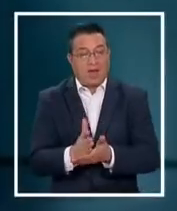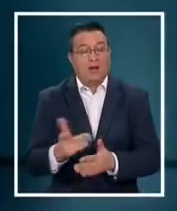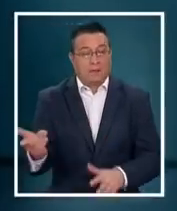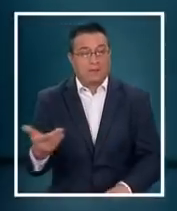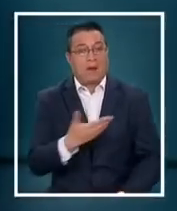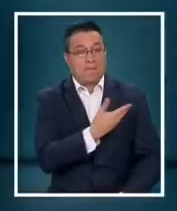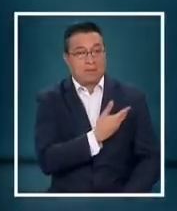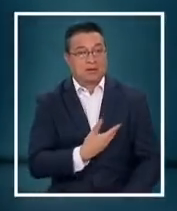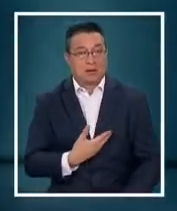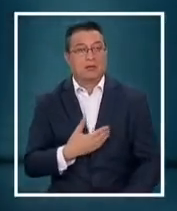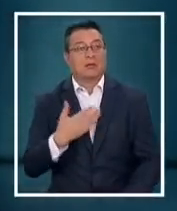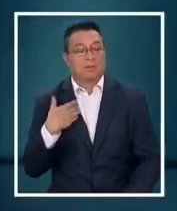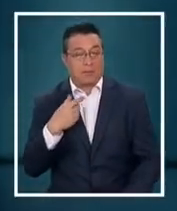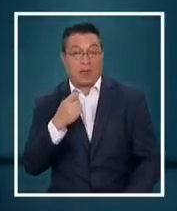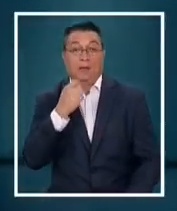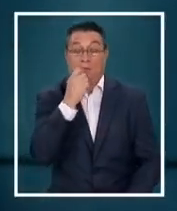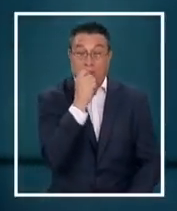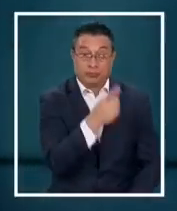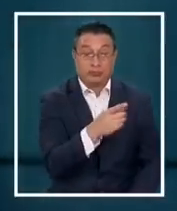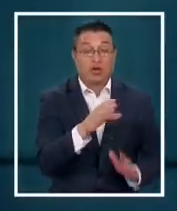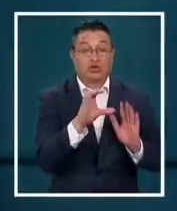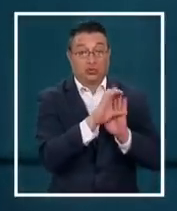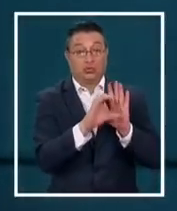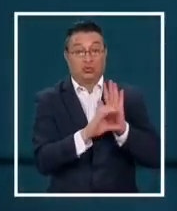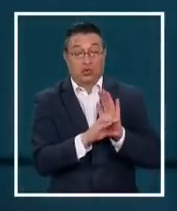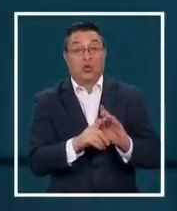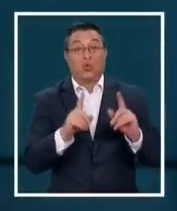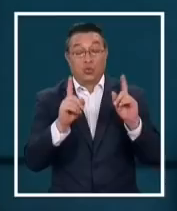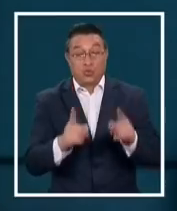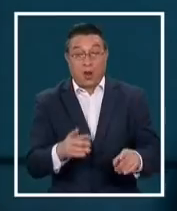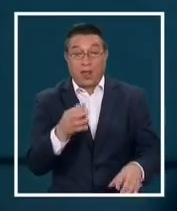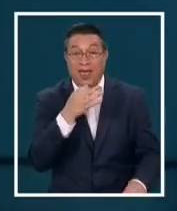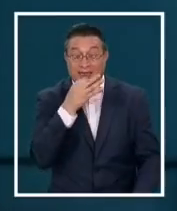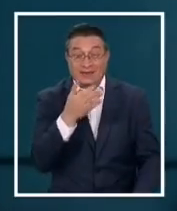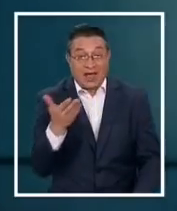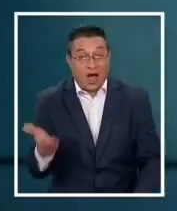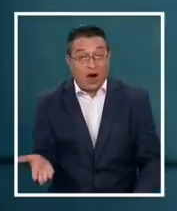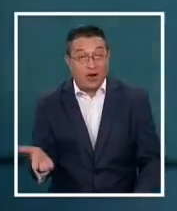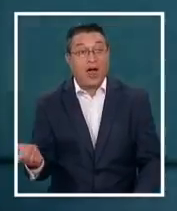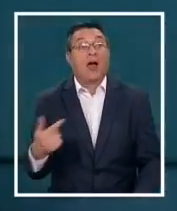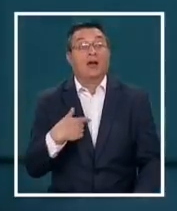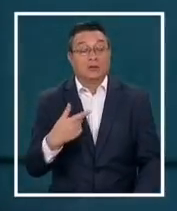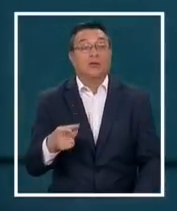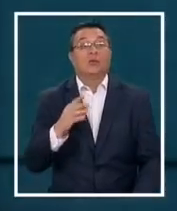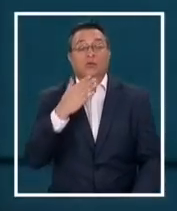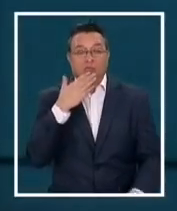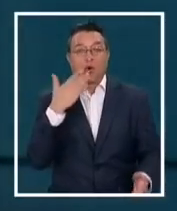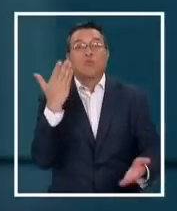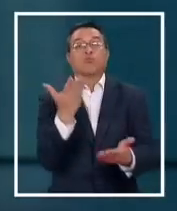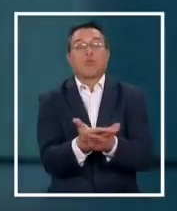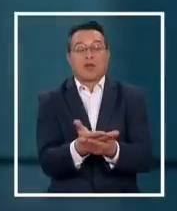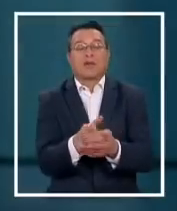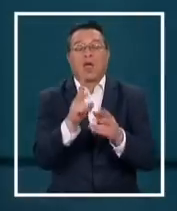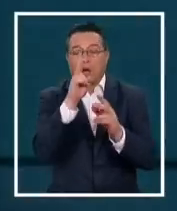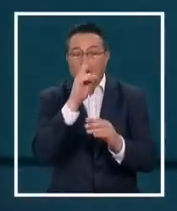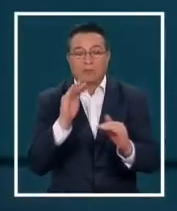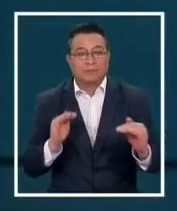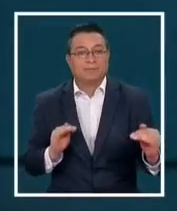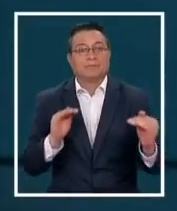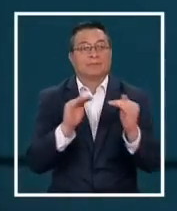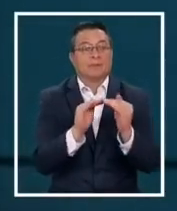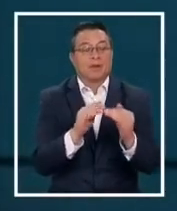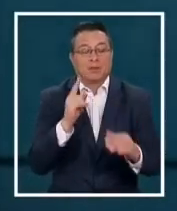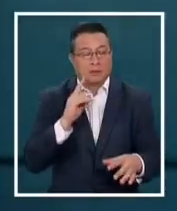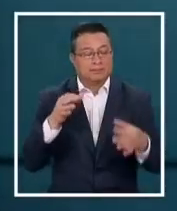presidente de la República de ir al Tribunal Constitucional tal cual como lo está diciendo ahora, Así todo puso una propuesta sobre la mesa, aún no